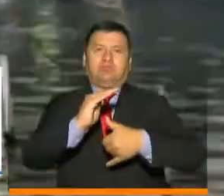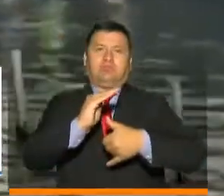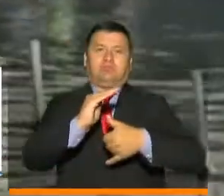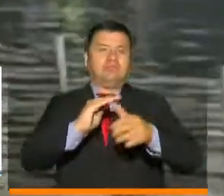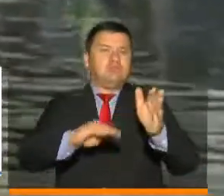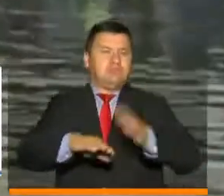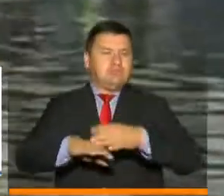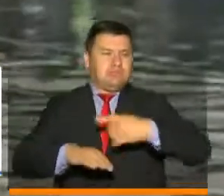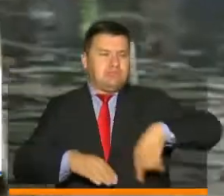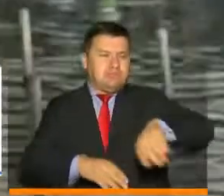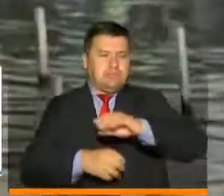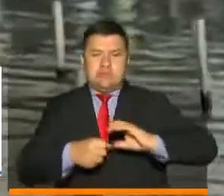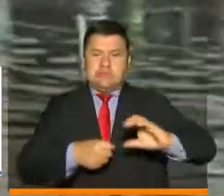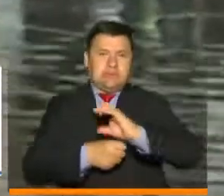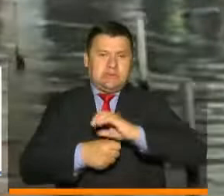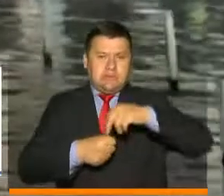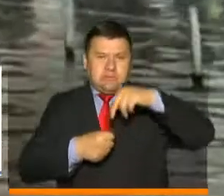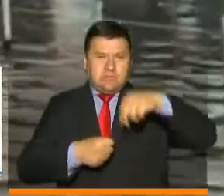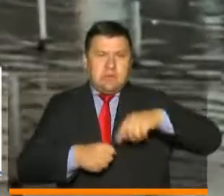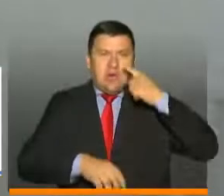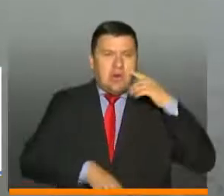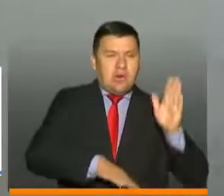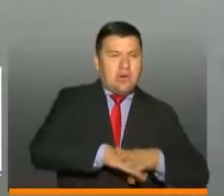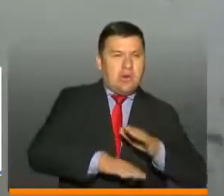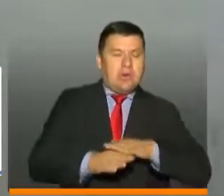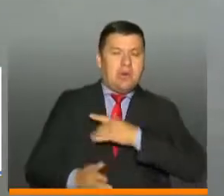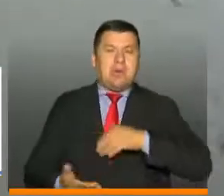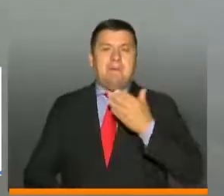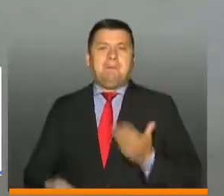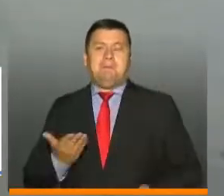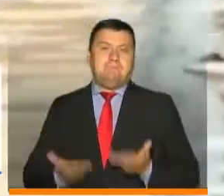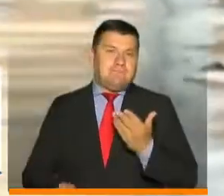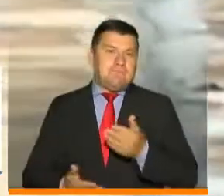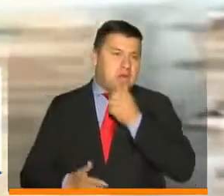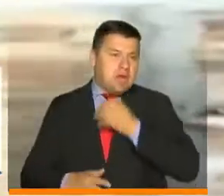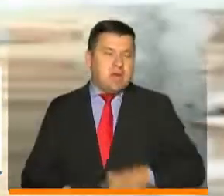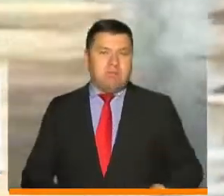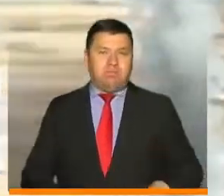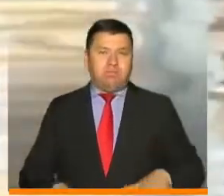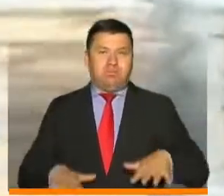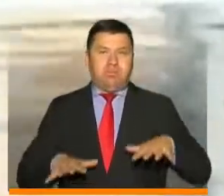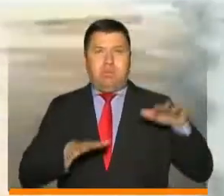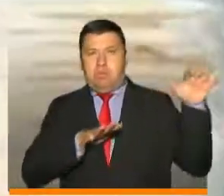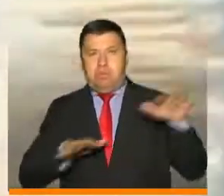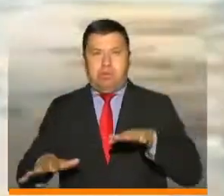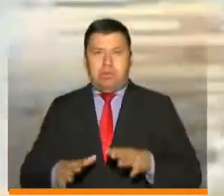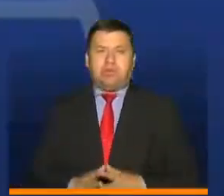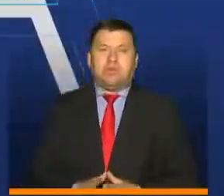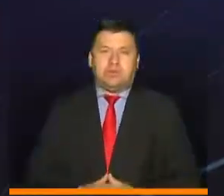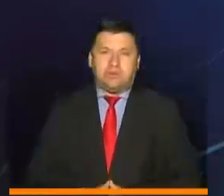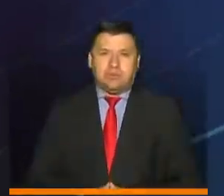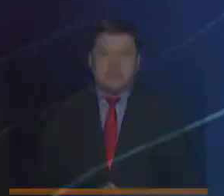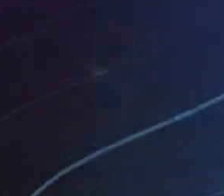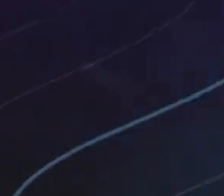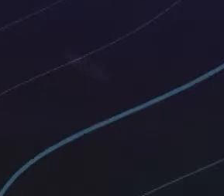las autoridades y ciudadanos estar alerta ante la posibilidad de inundaciones y deslizamientos.